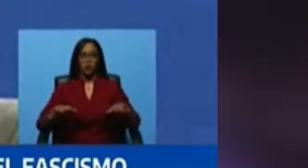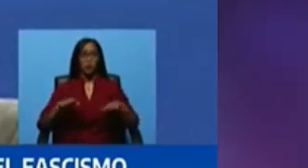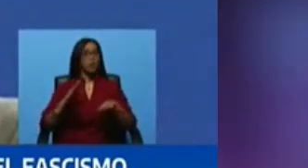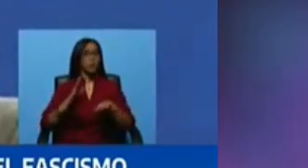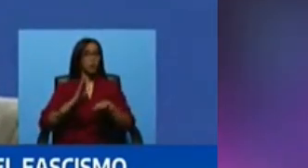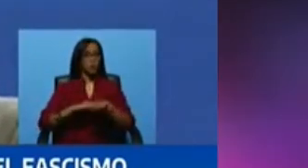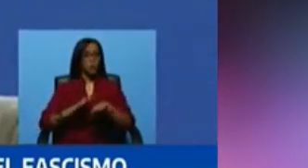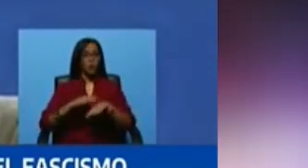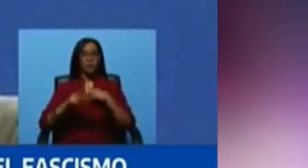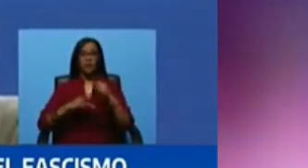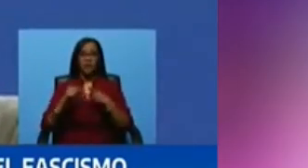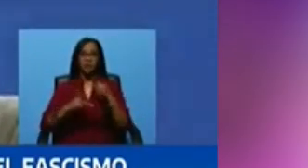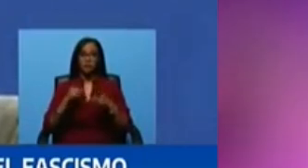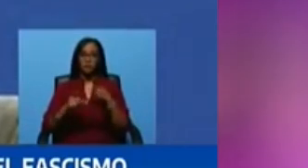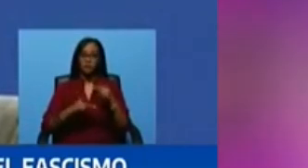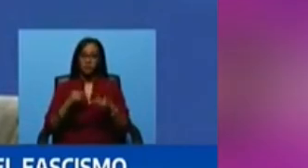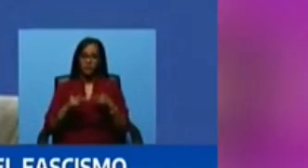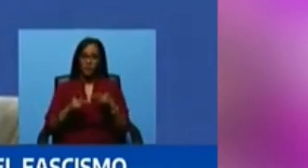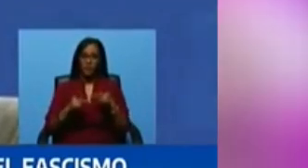fórmulas anticomunistas.